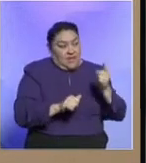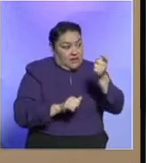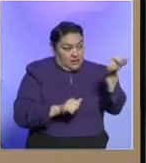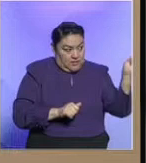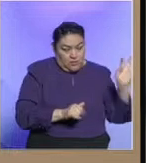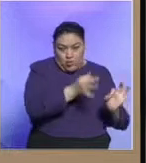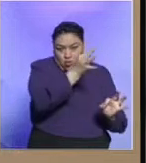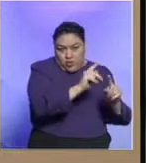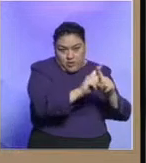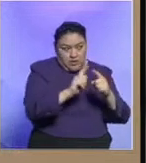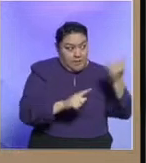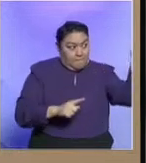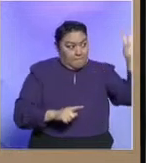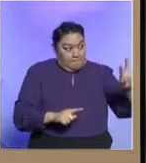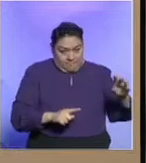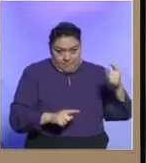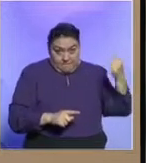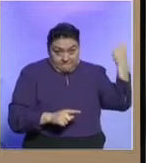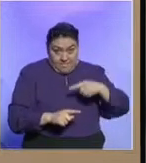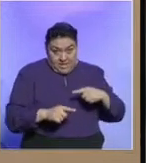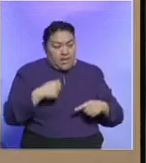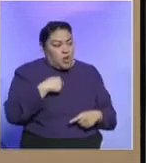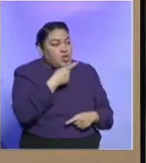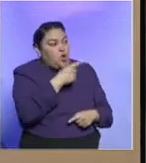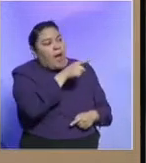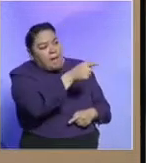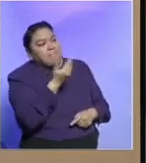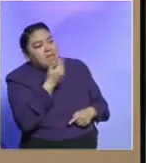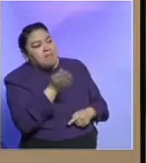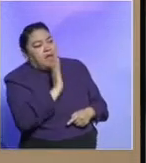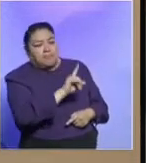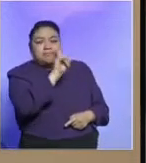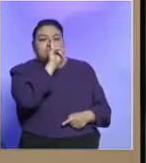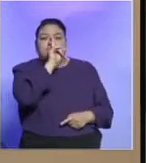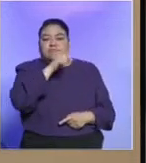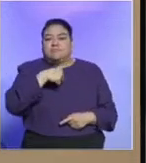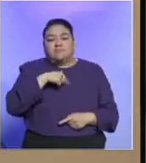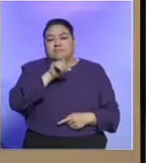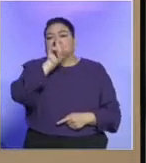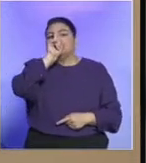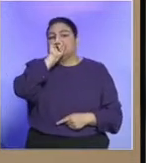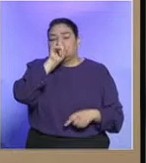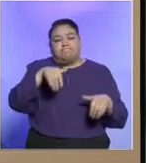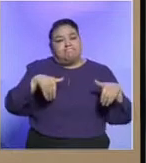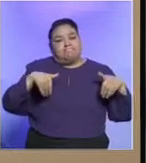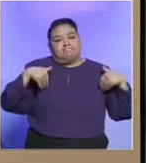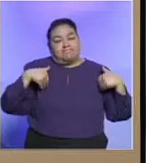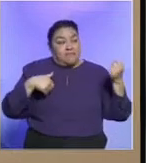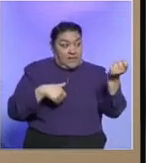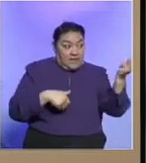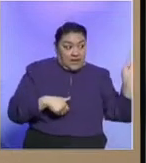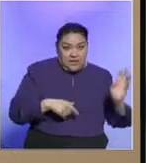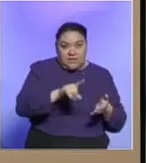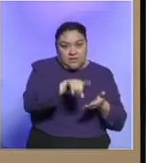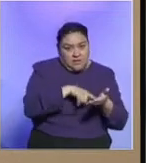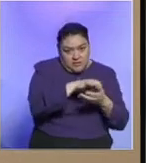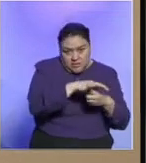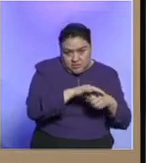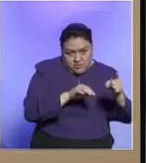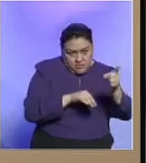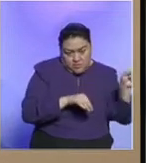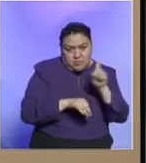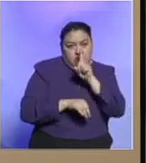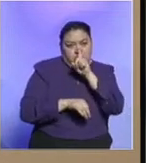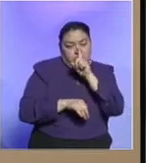por diversas autoridades jurisdiccionales no electorales, pues su revisión compete